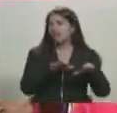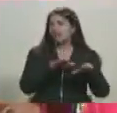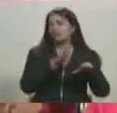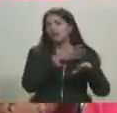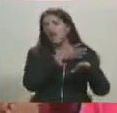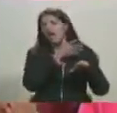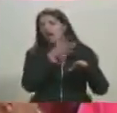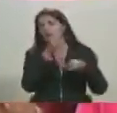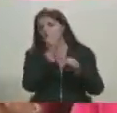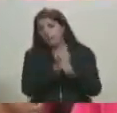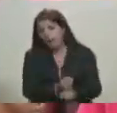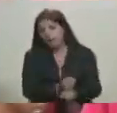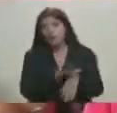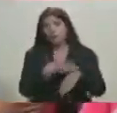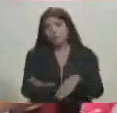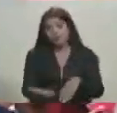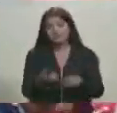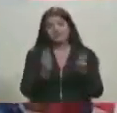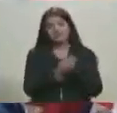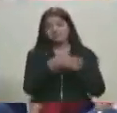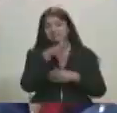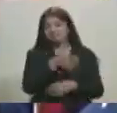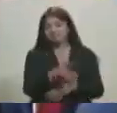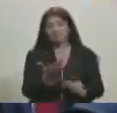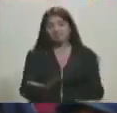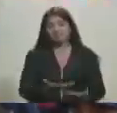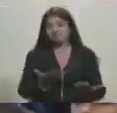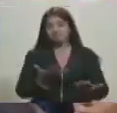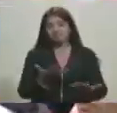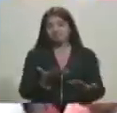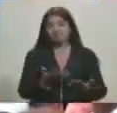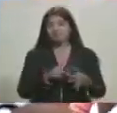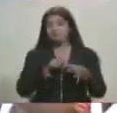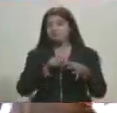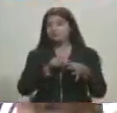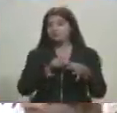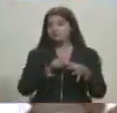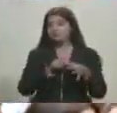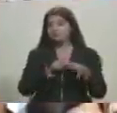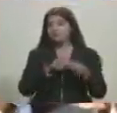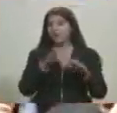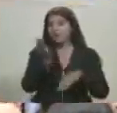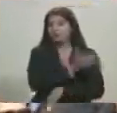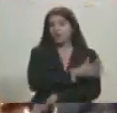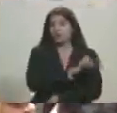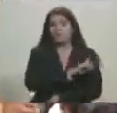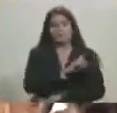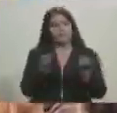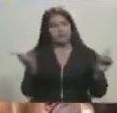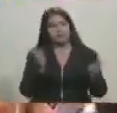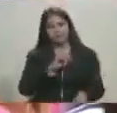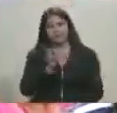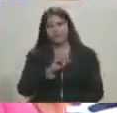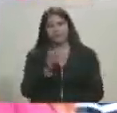tiempo en esa fiscalía porque se había convertido en un apéndice de la contrarrevolución, pero no la contrarrevolución